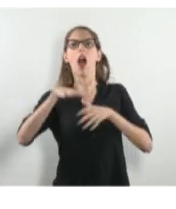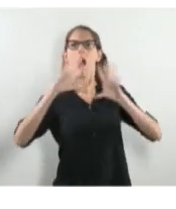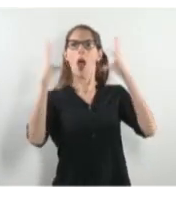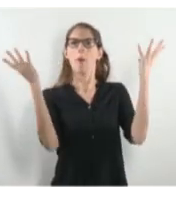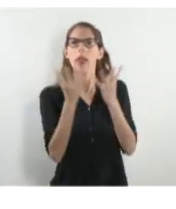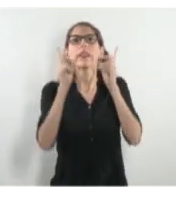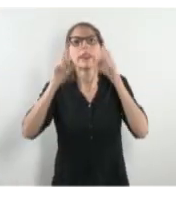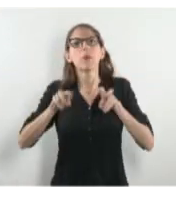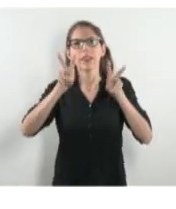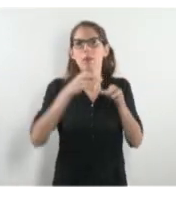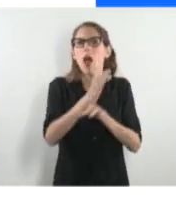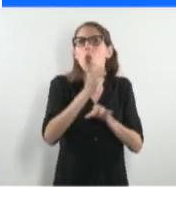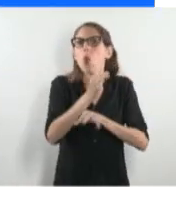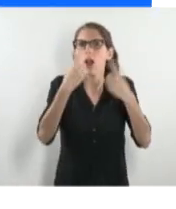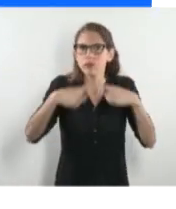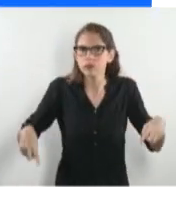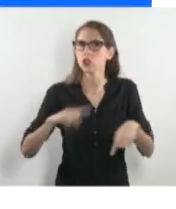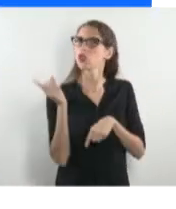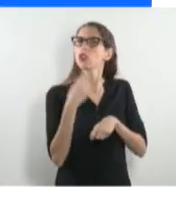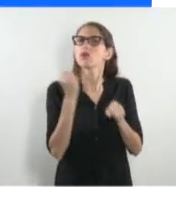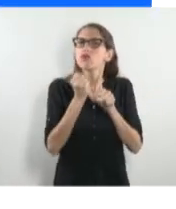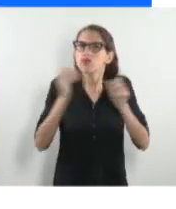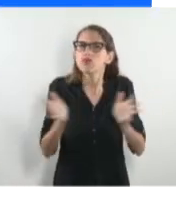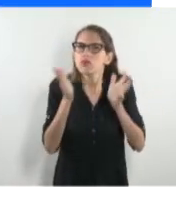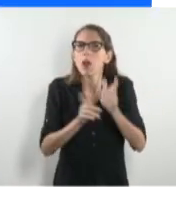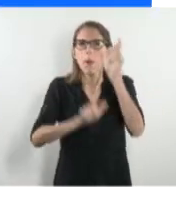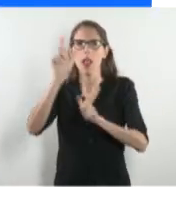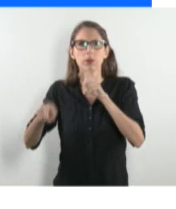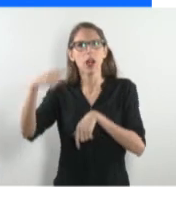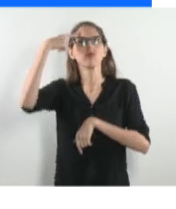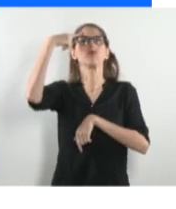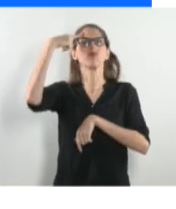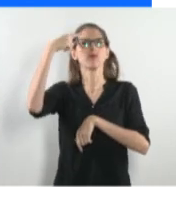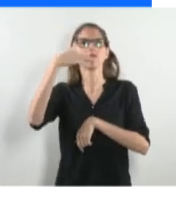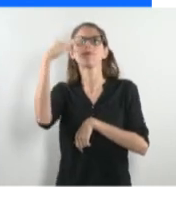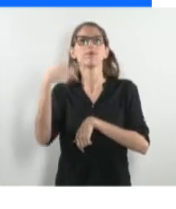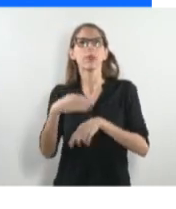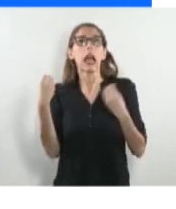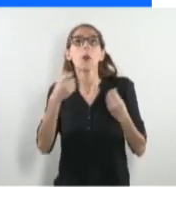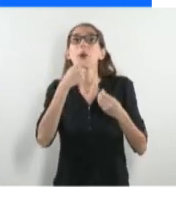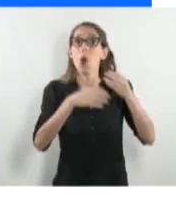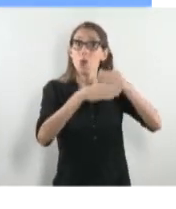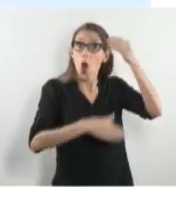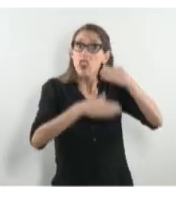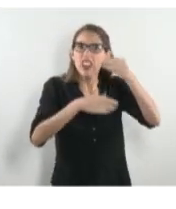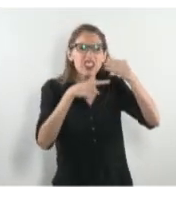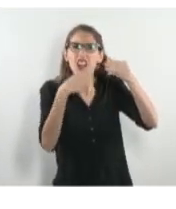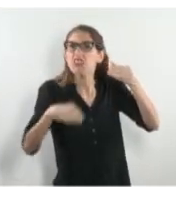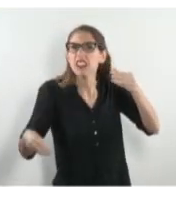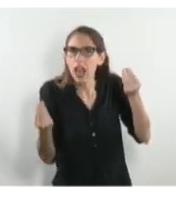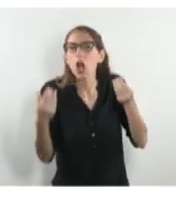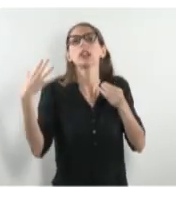la educación. También lo que hacemos es concientizar mucho a la gente con este tema de las botellas y en general en el